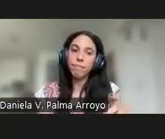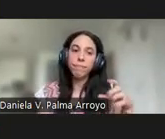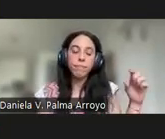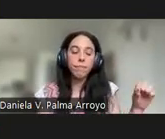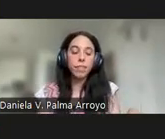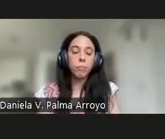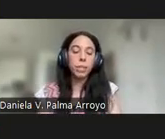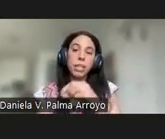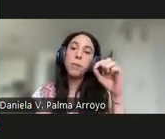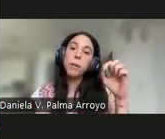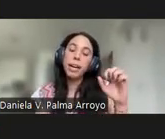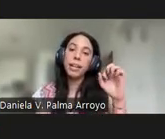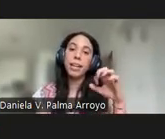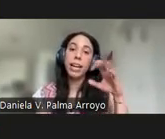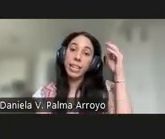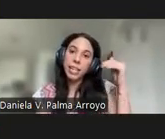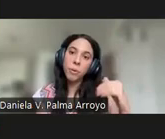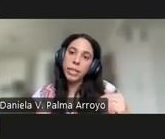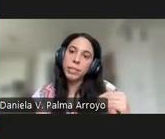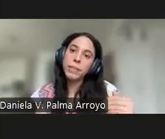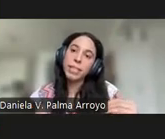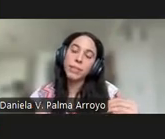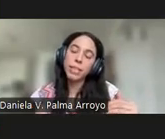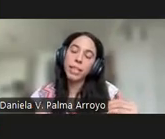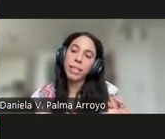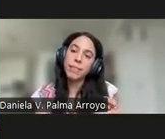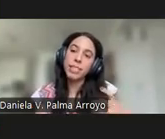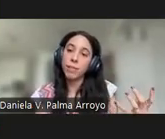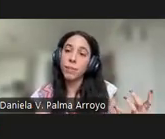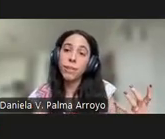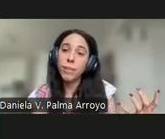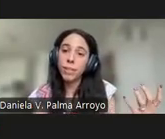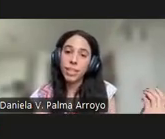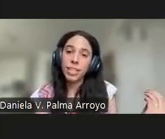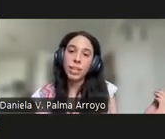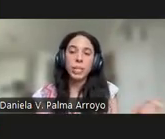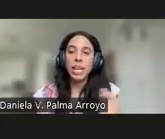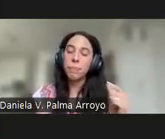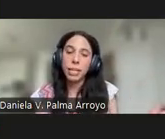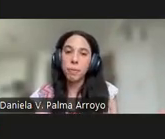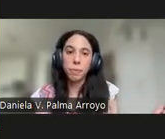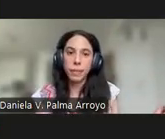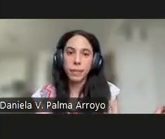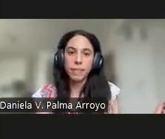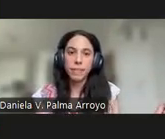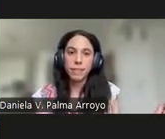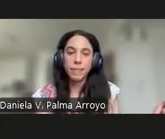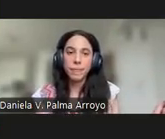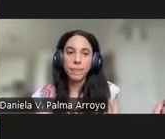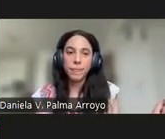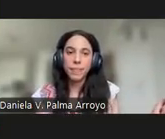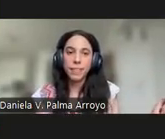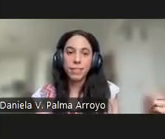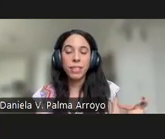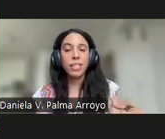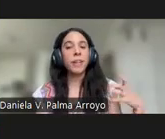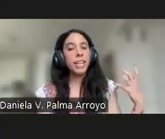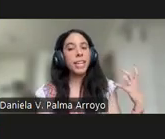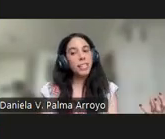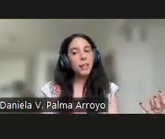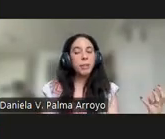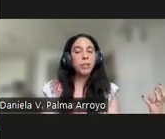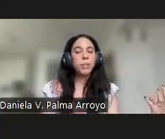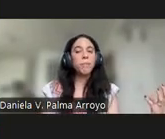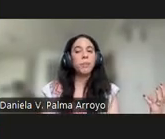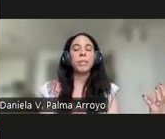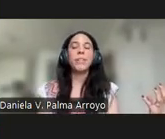silueta, voy a dibujar en el cuello, que es donde siento el dolor, un alambre de púas. Entonces, ahora